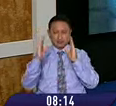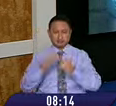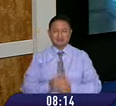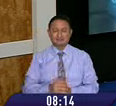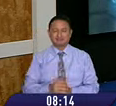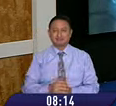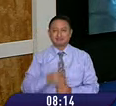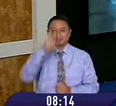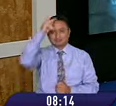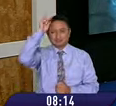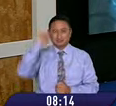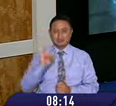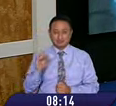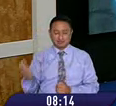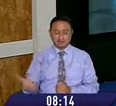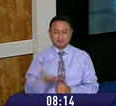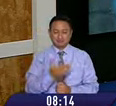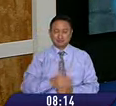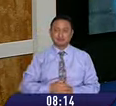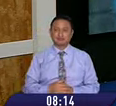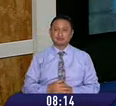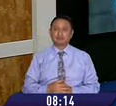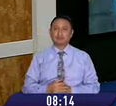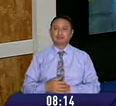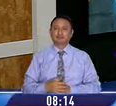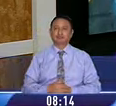querida Priscila, adelante.